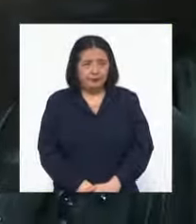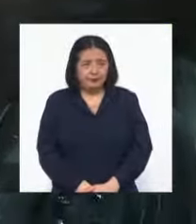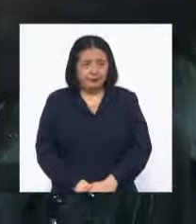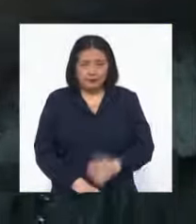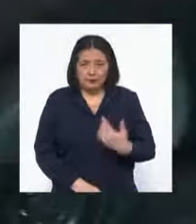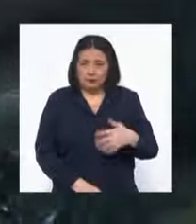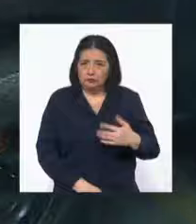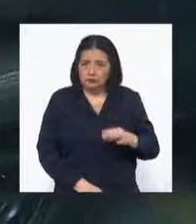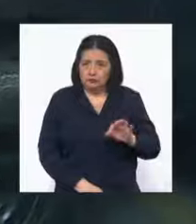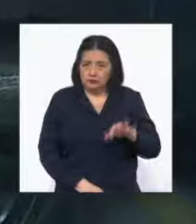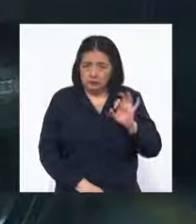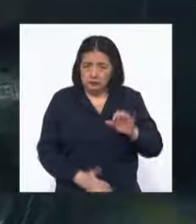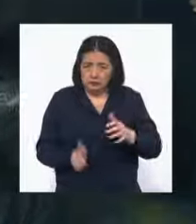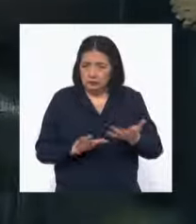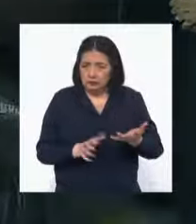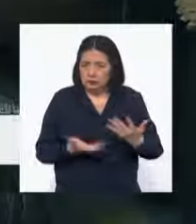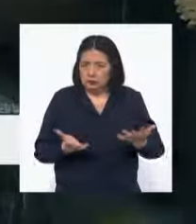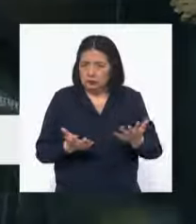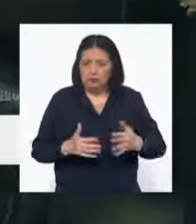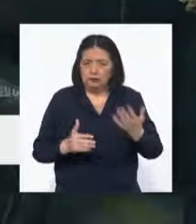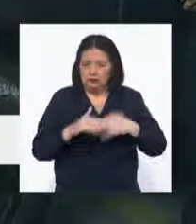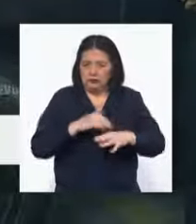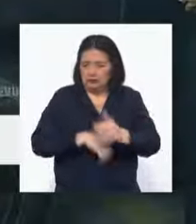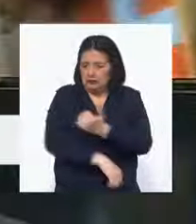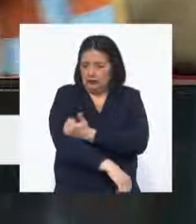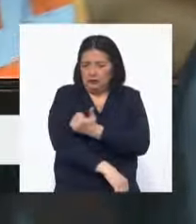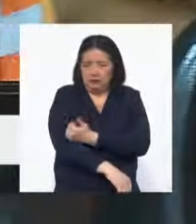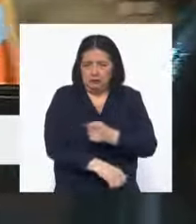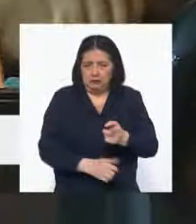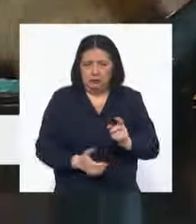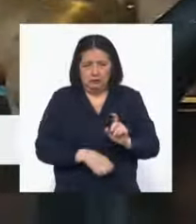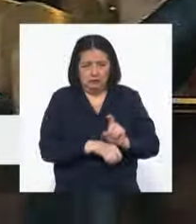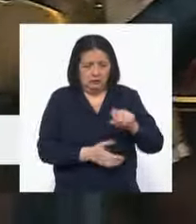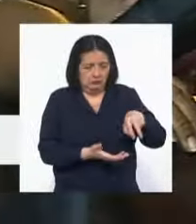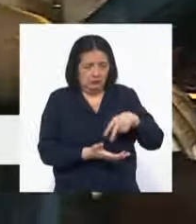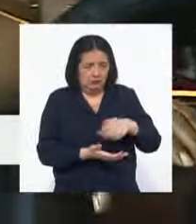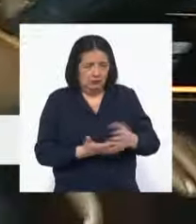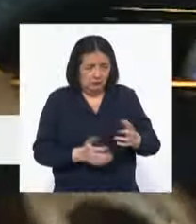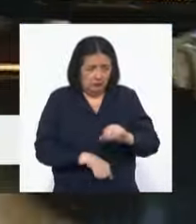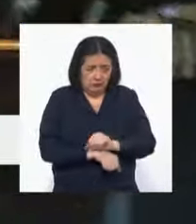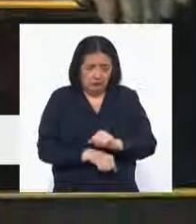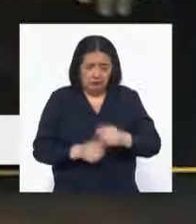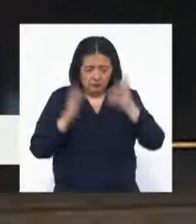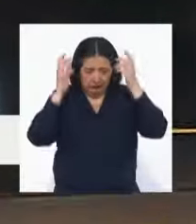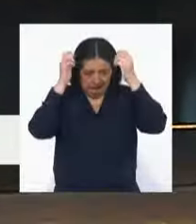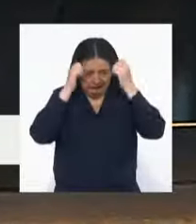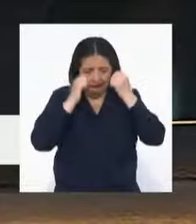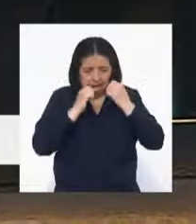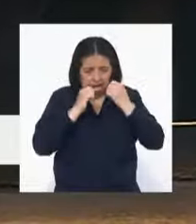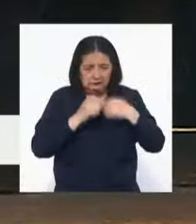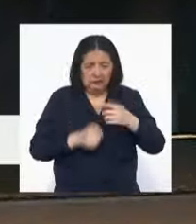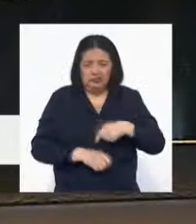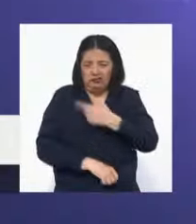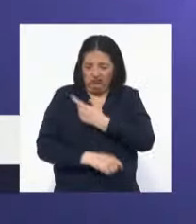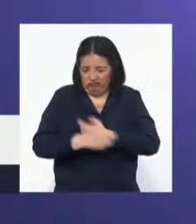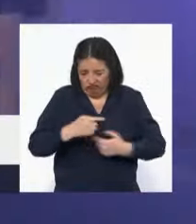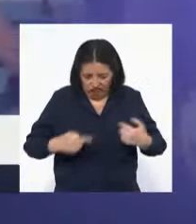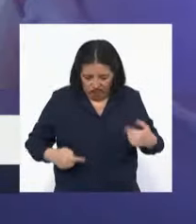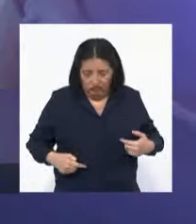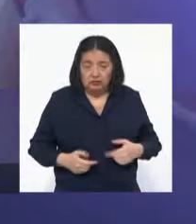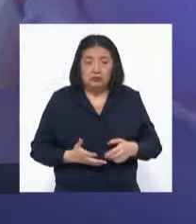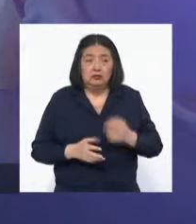Fue hallado muerto dentro de su academia de baile. Maniatado, con una bolsa en el rostro y múltiples cortes en el cuerpo, fue